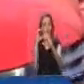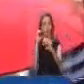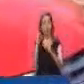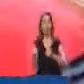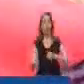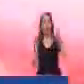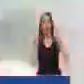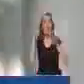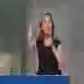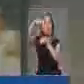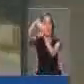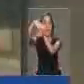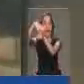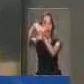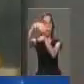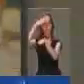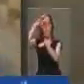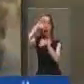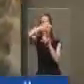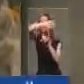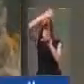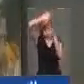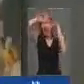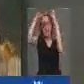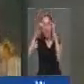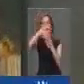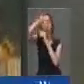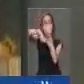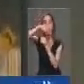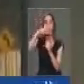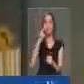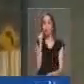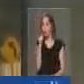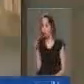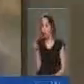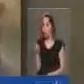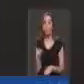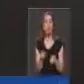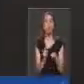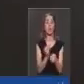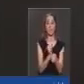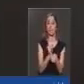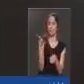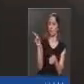una carga mal estivada. Aquí tenemos un auto de tres pisos.